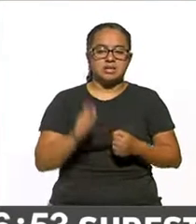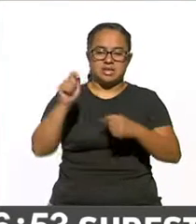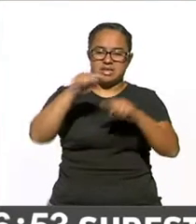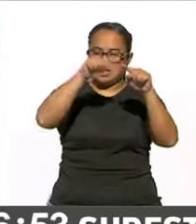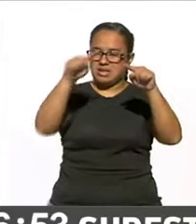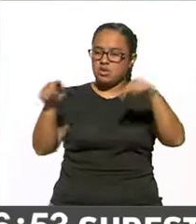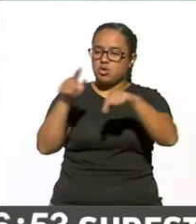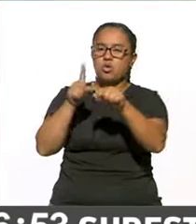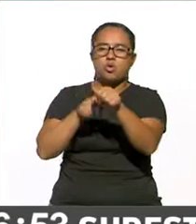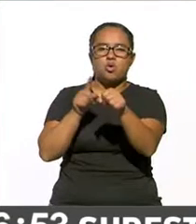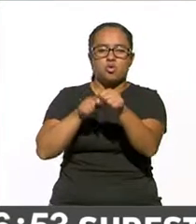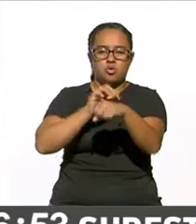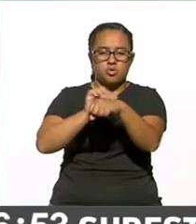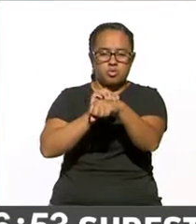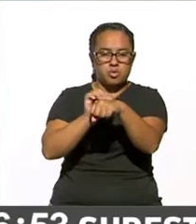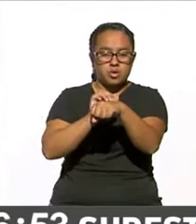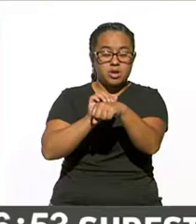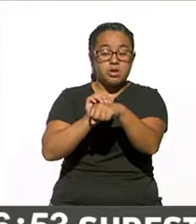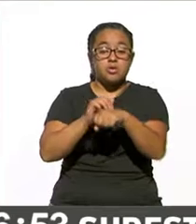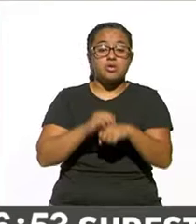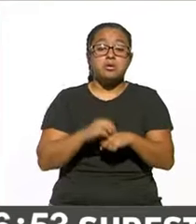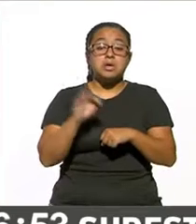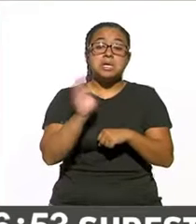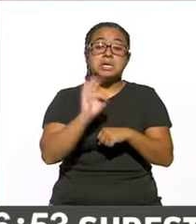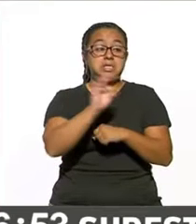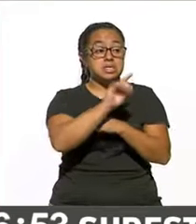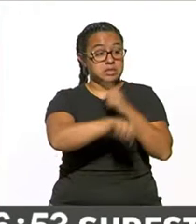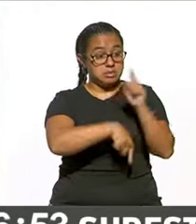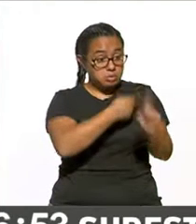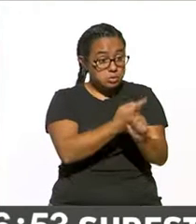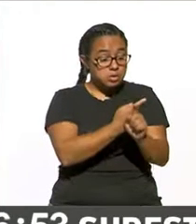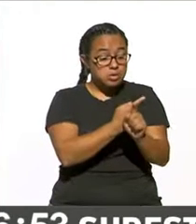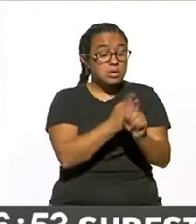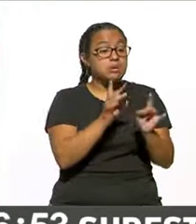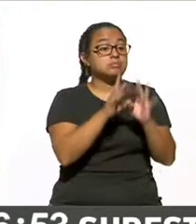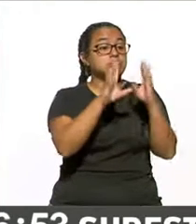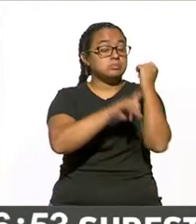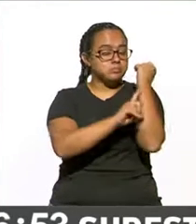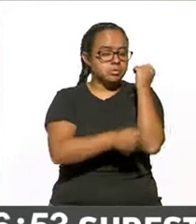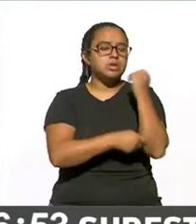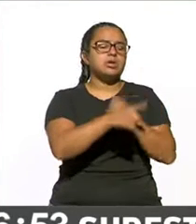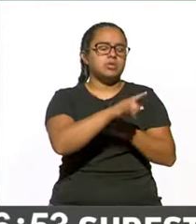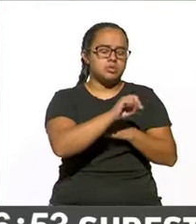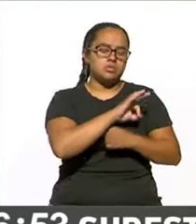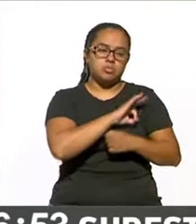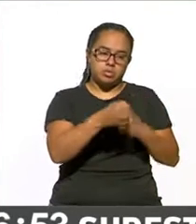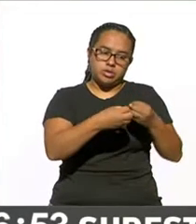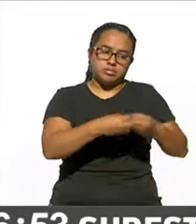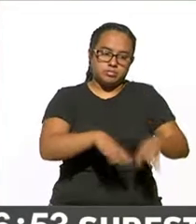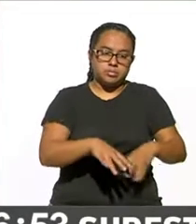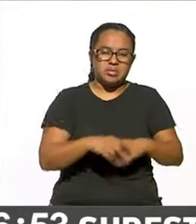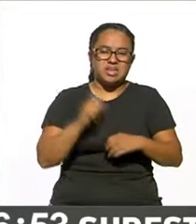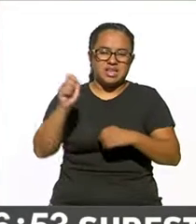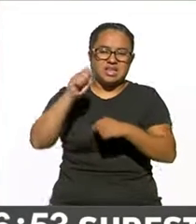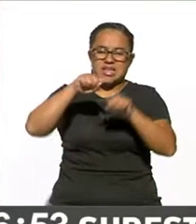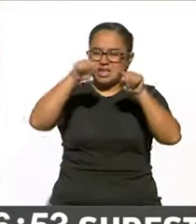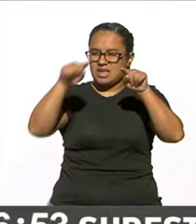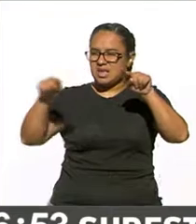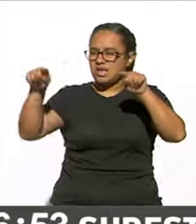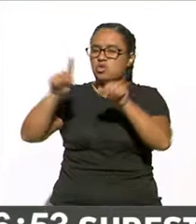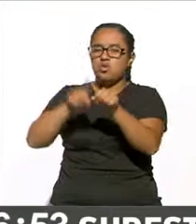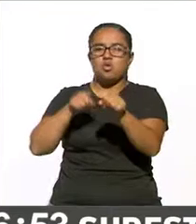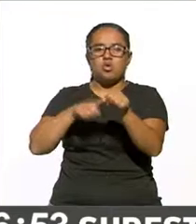morada, y en caso de violación, que es la línea roja. Pero cualquier otra,